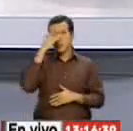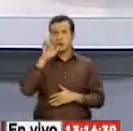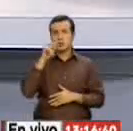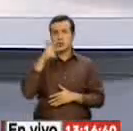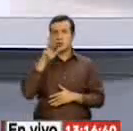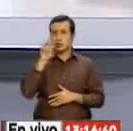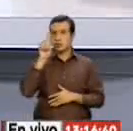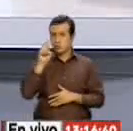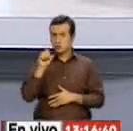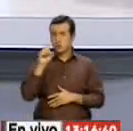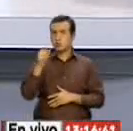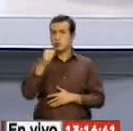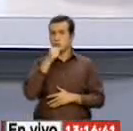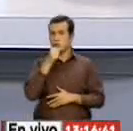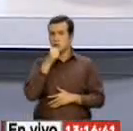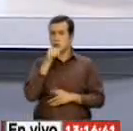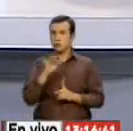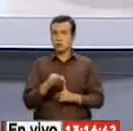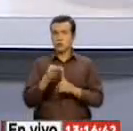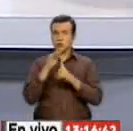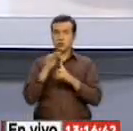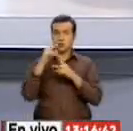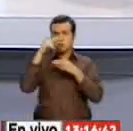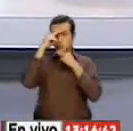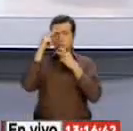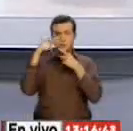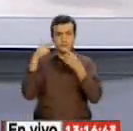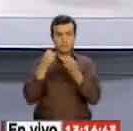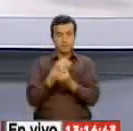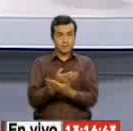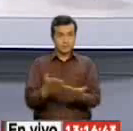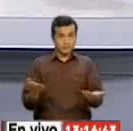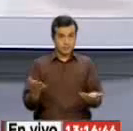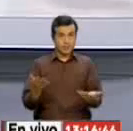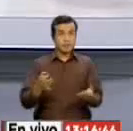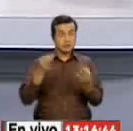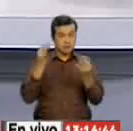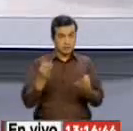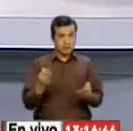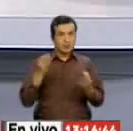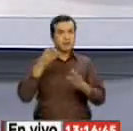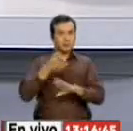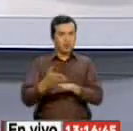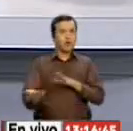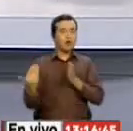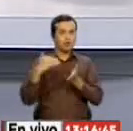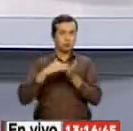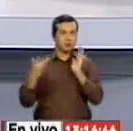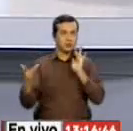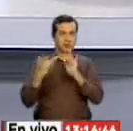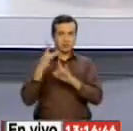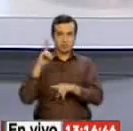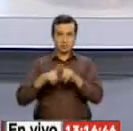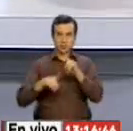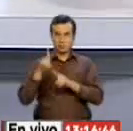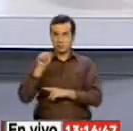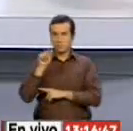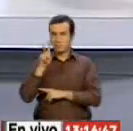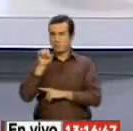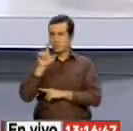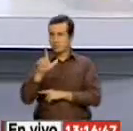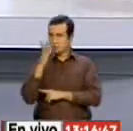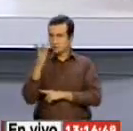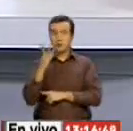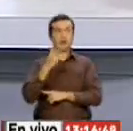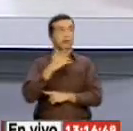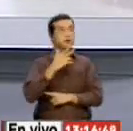daría una entrevista en vivo, en exclusiva para este informativo, así que de ser así, estaremos en contacto nuevamente con nuestro compañero Daniel Montalvo. Estén así atentos. Es,